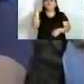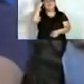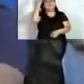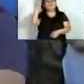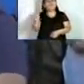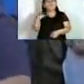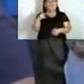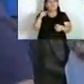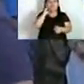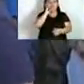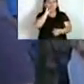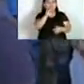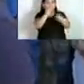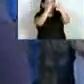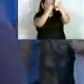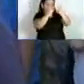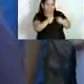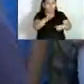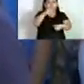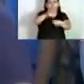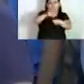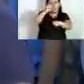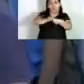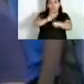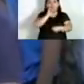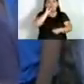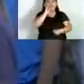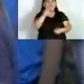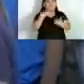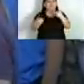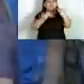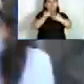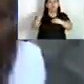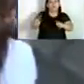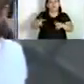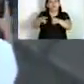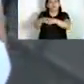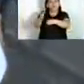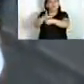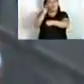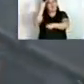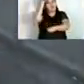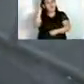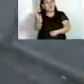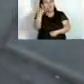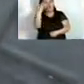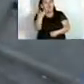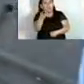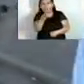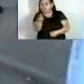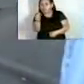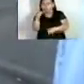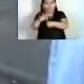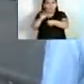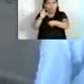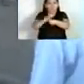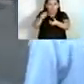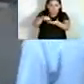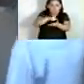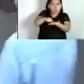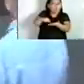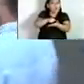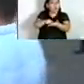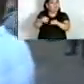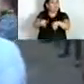Ideas, según el escrutinio preliminar. Y según las declaraciones de los miembros de Nuevas Ideas, la cantidad de votos impugnados es mayor